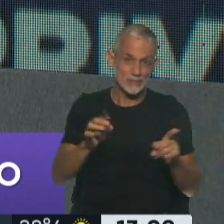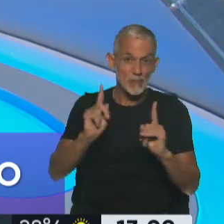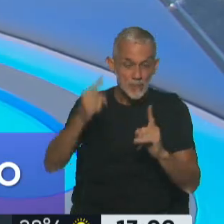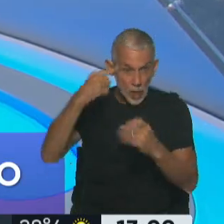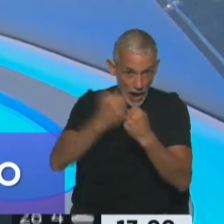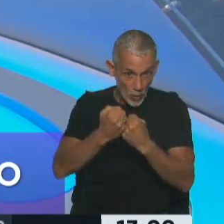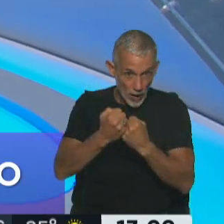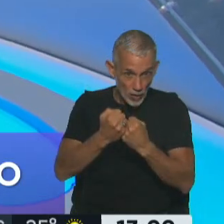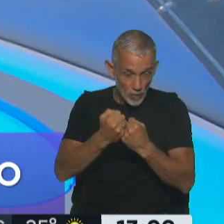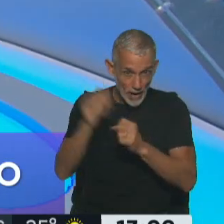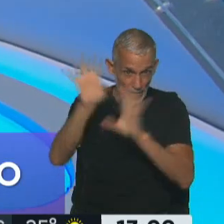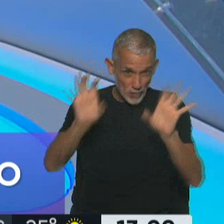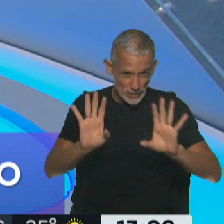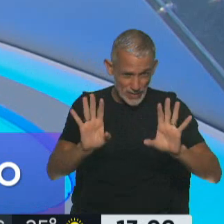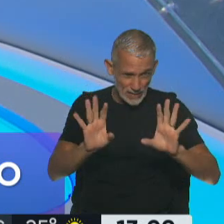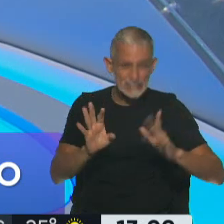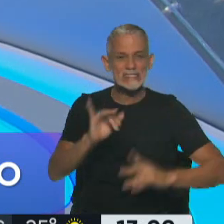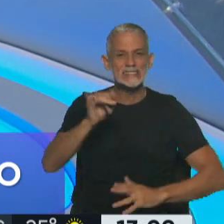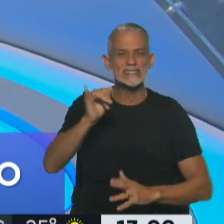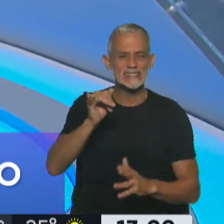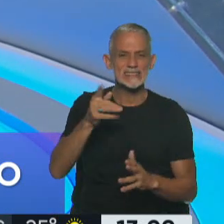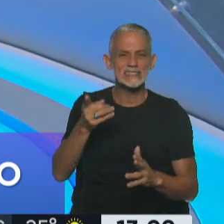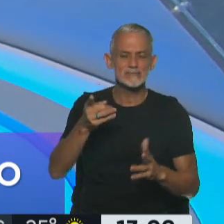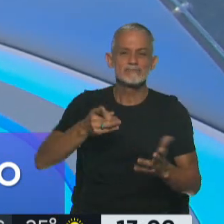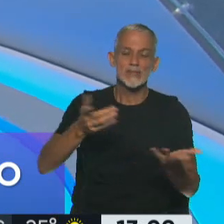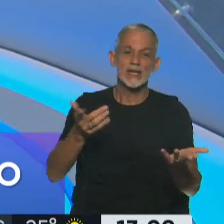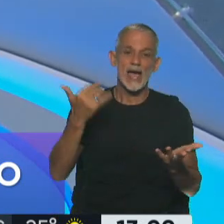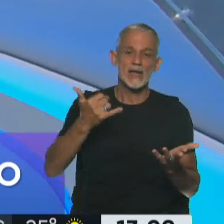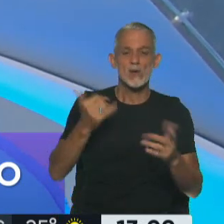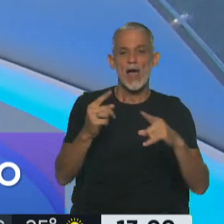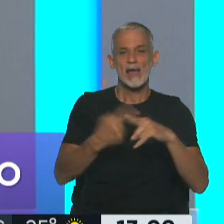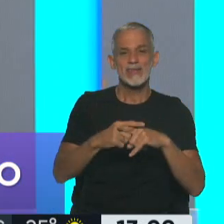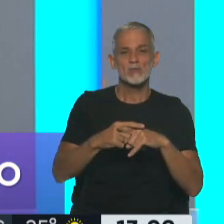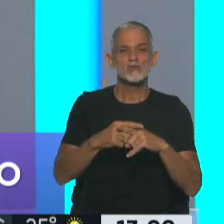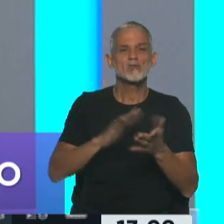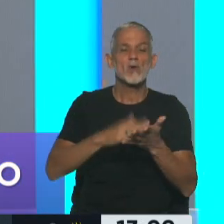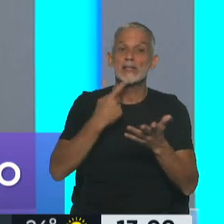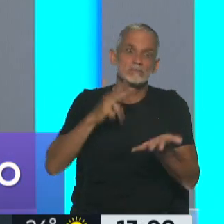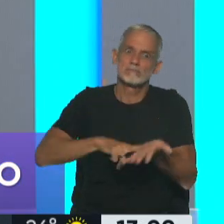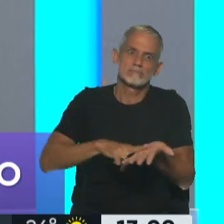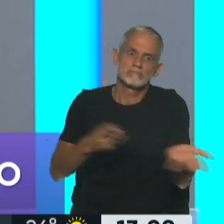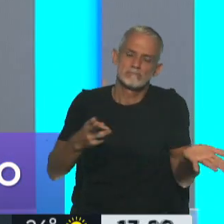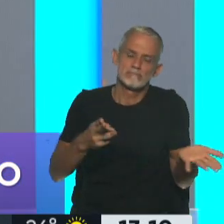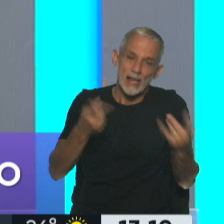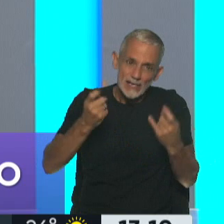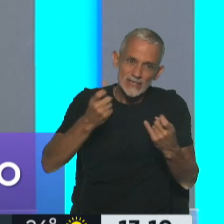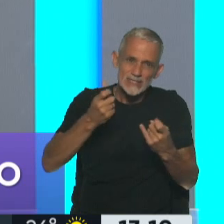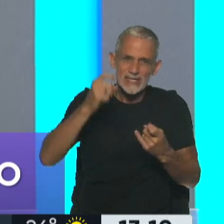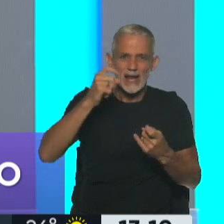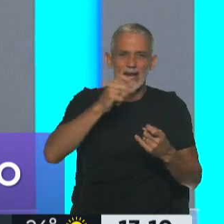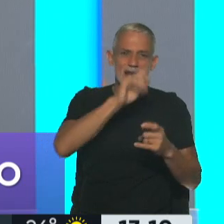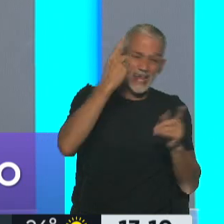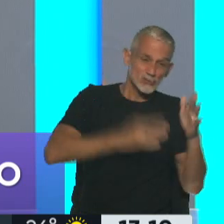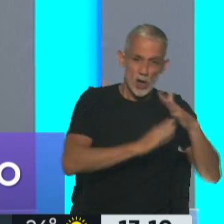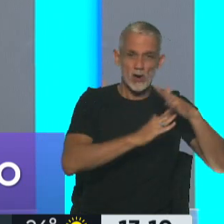está planteando para las provincias también? Tiene que ver en el marco de todo una discusión fiscal que necesitan la nación y las provincias.